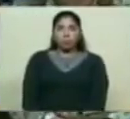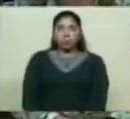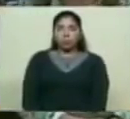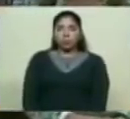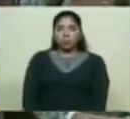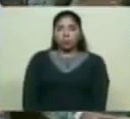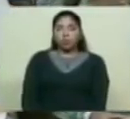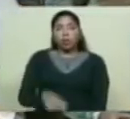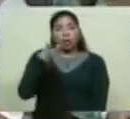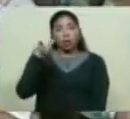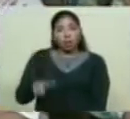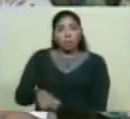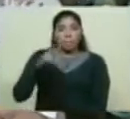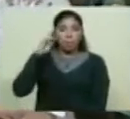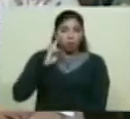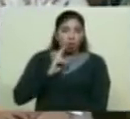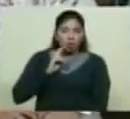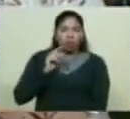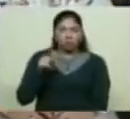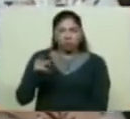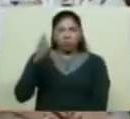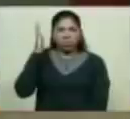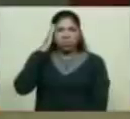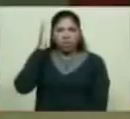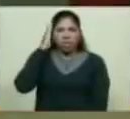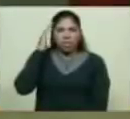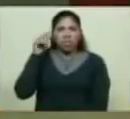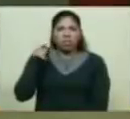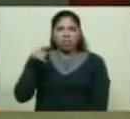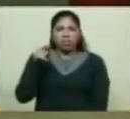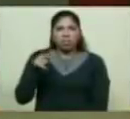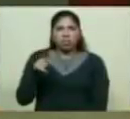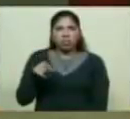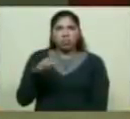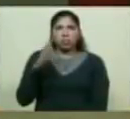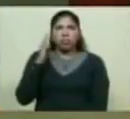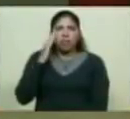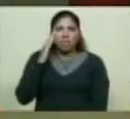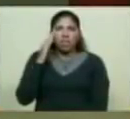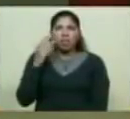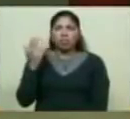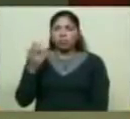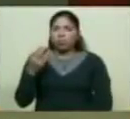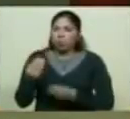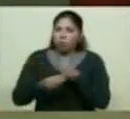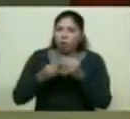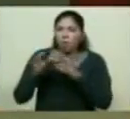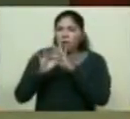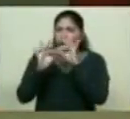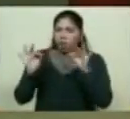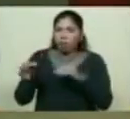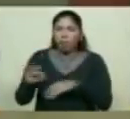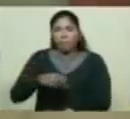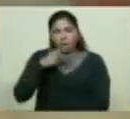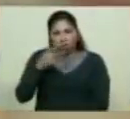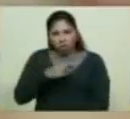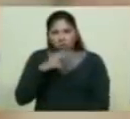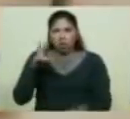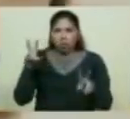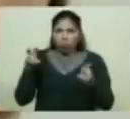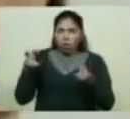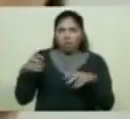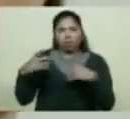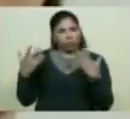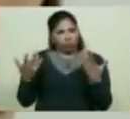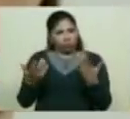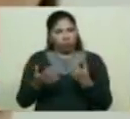bolívar sabía bien el altísimo costo de ensayar nuevos modelos políticos sabía